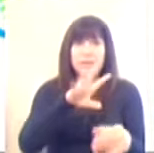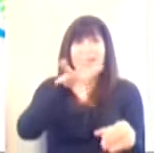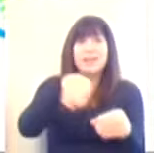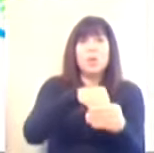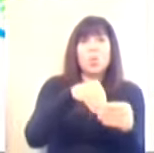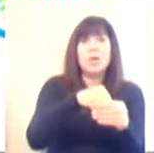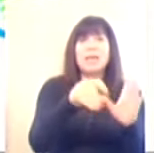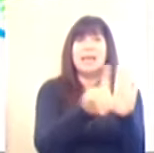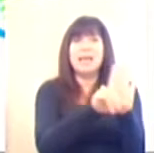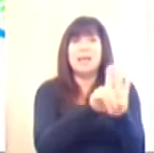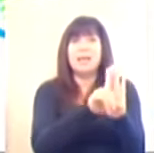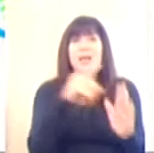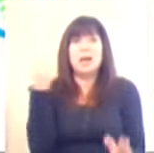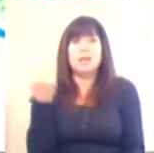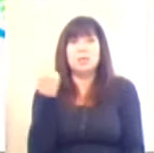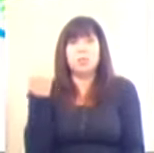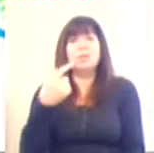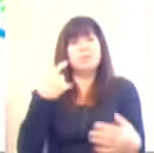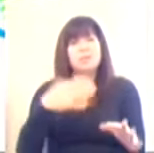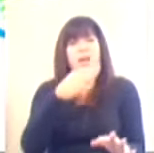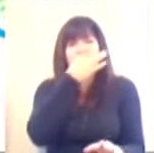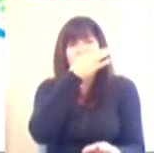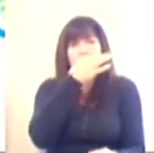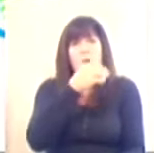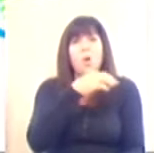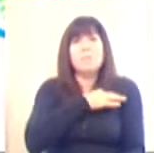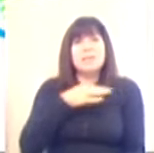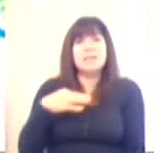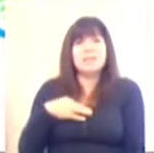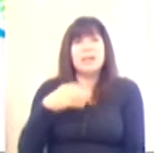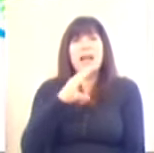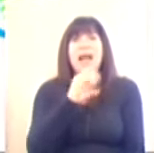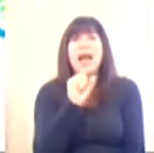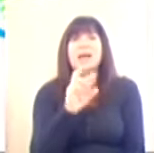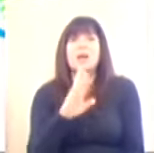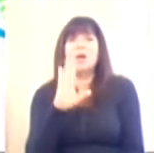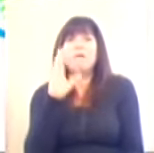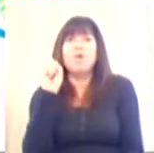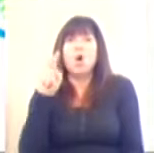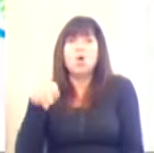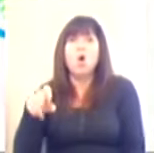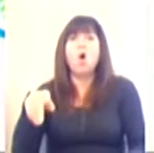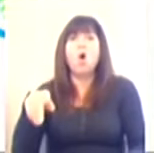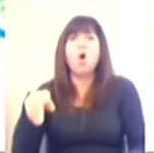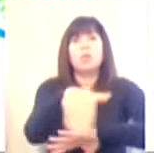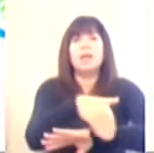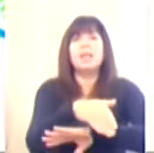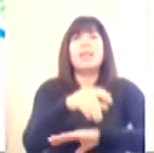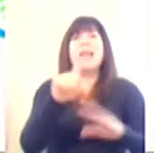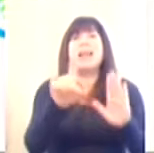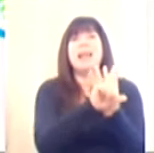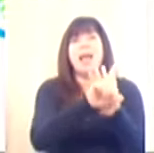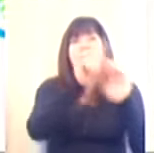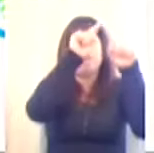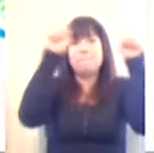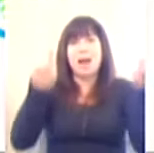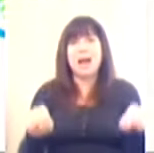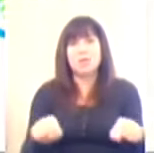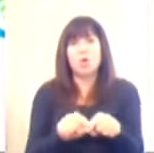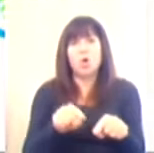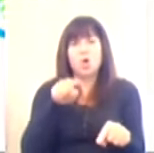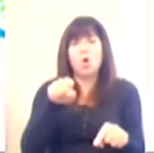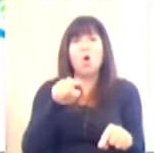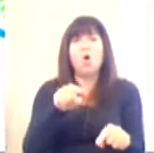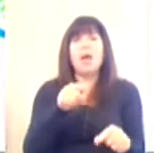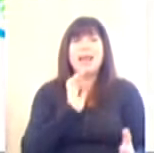legislación nacional, y ya la ministra lo mencionó, ¿no es cierto?, la carbono neutralidad en la ley marco de cambio climático, en esta verdadera carrera global